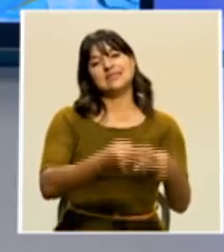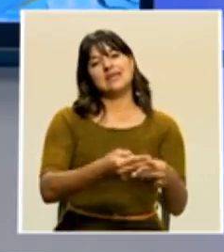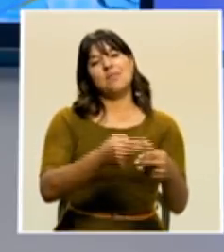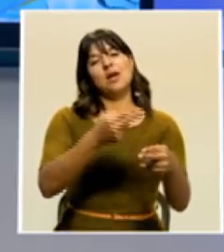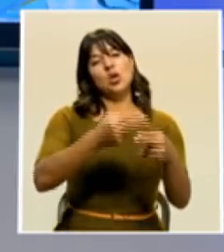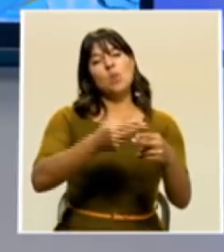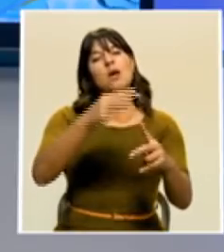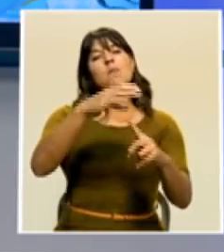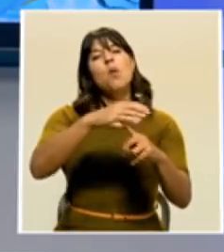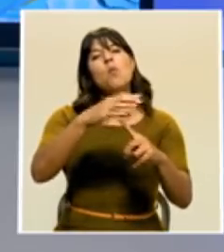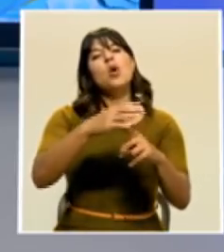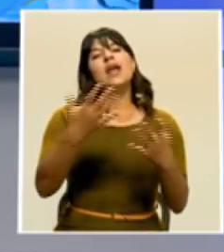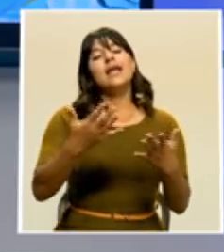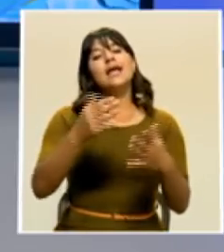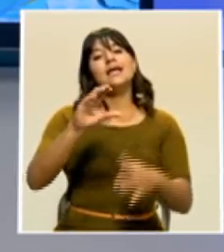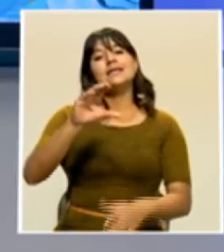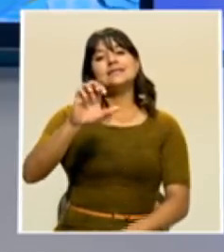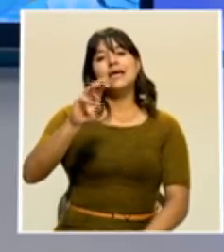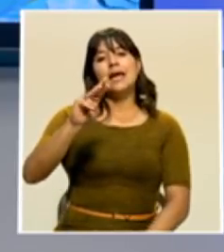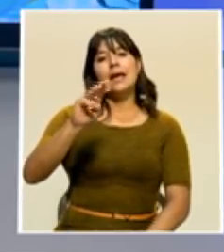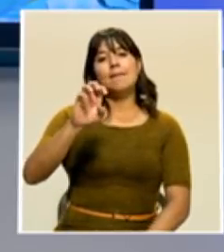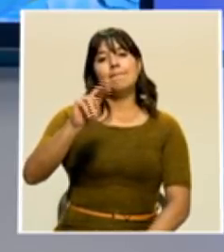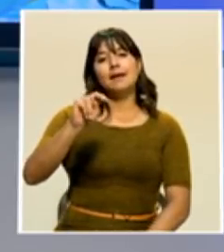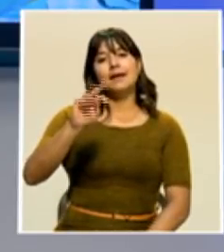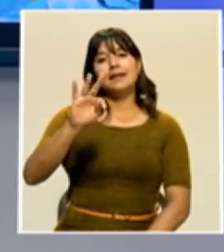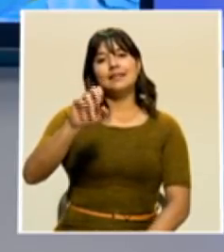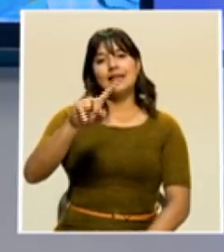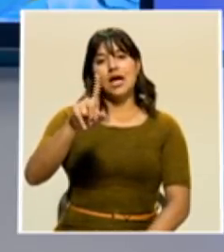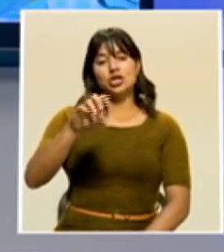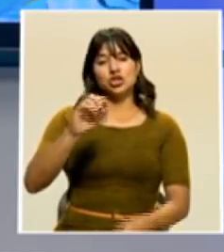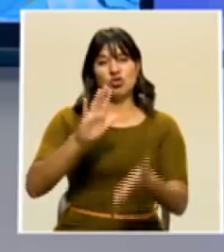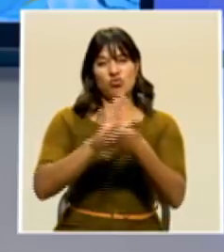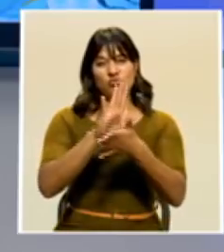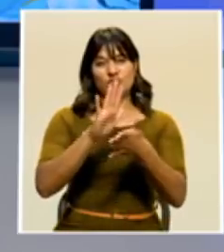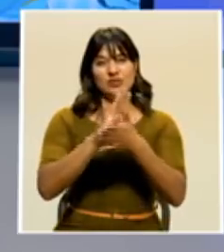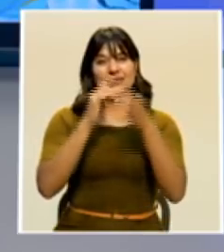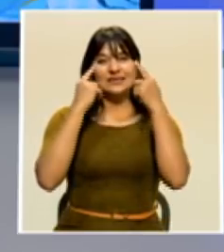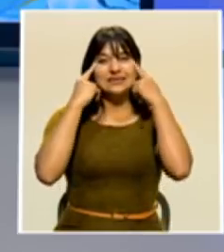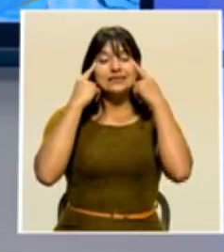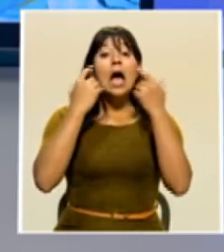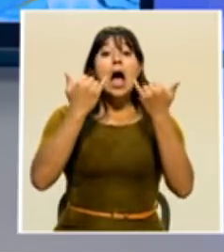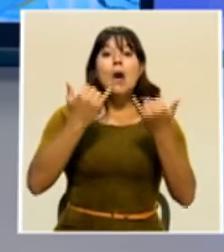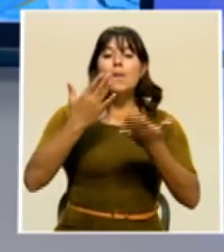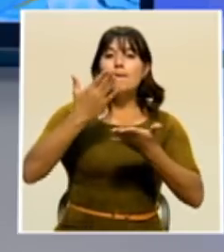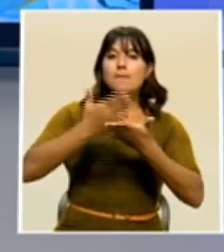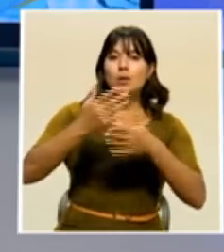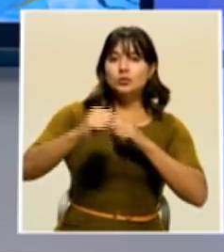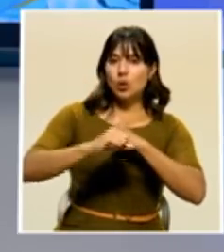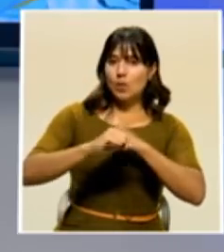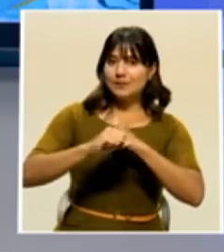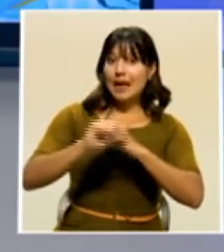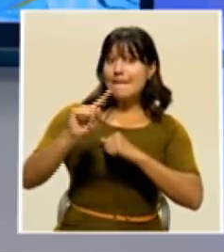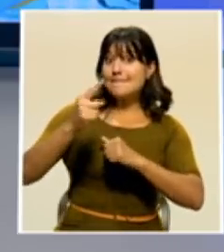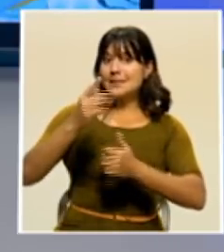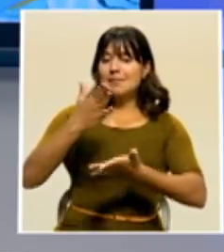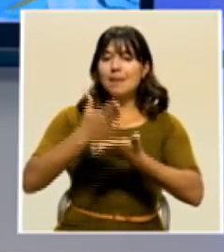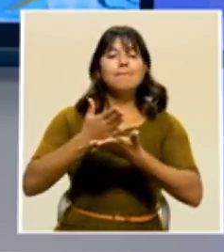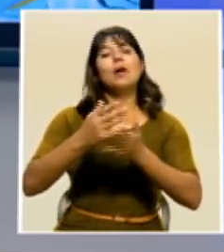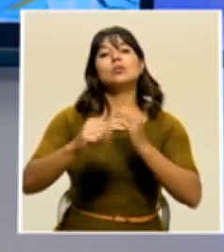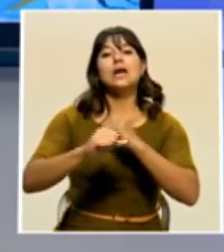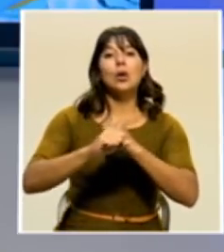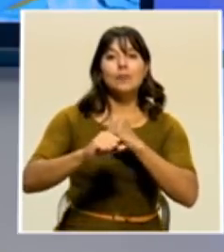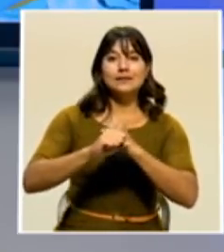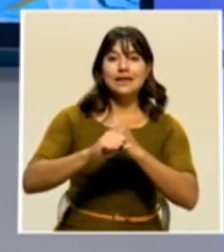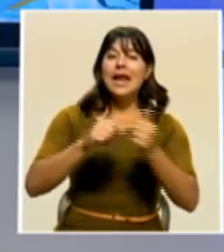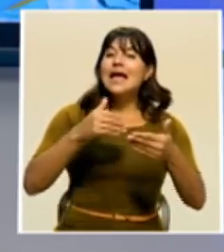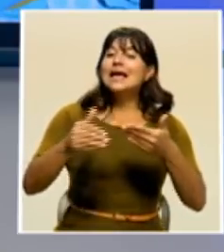popularmente como el cementazo. Vamos ahora a hacer una pausa comercial, la primera pausa